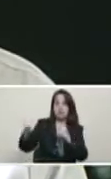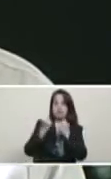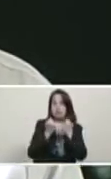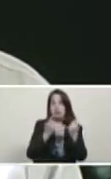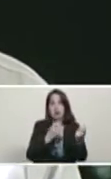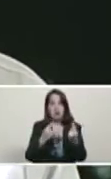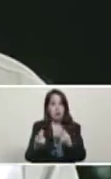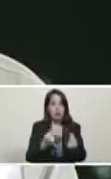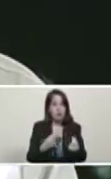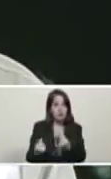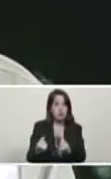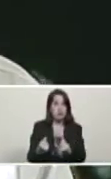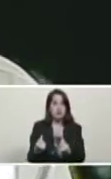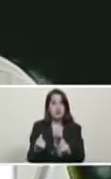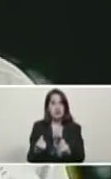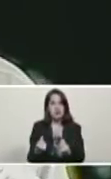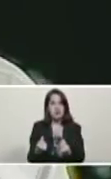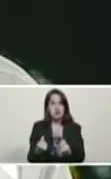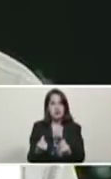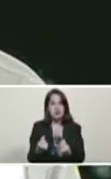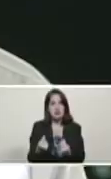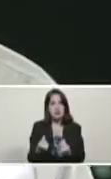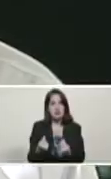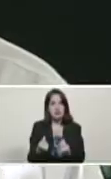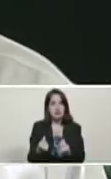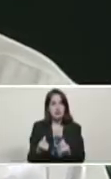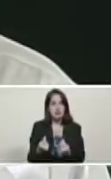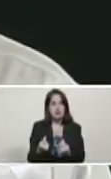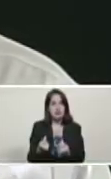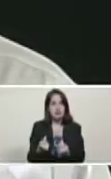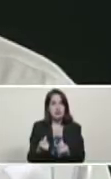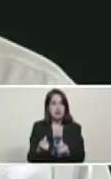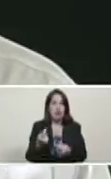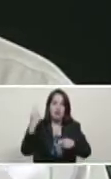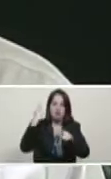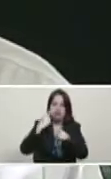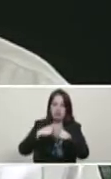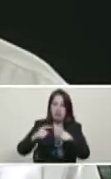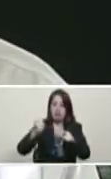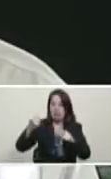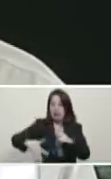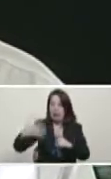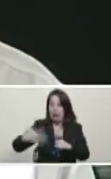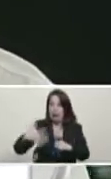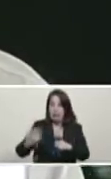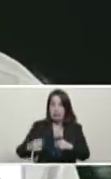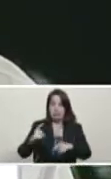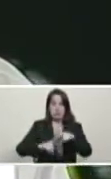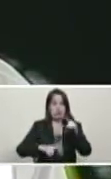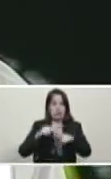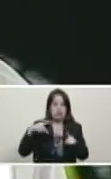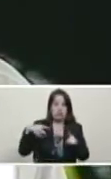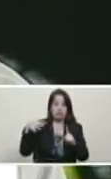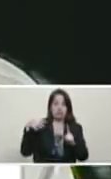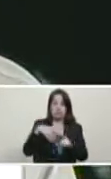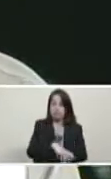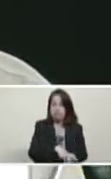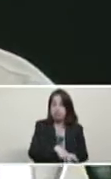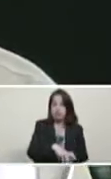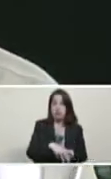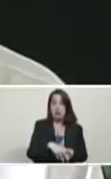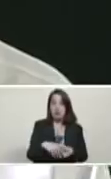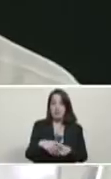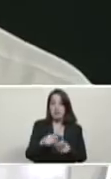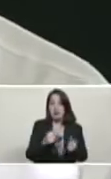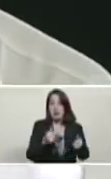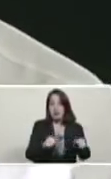e inflación inducida entre otros métodos para intentar tumbar el